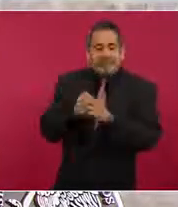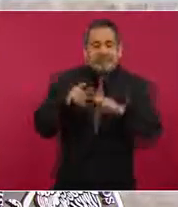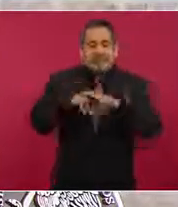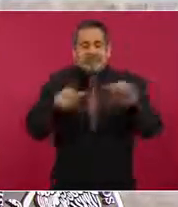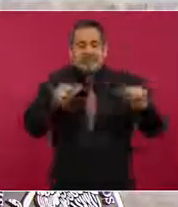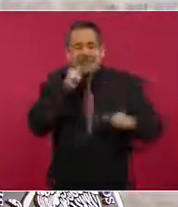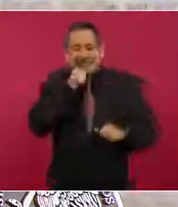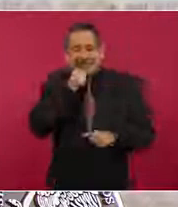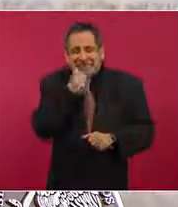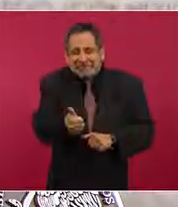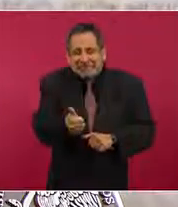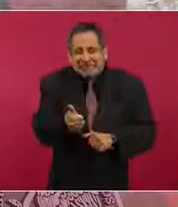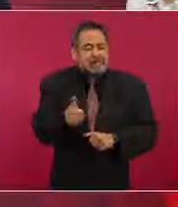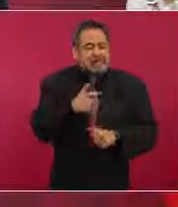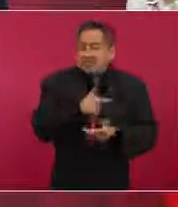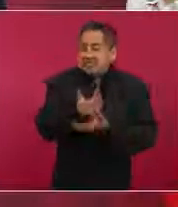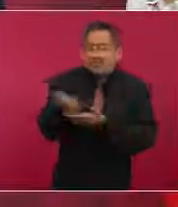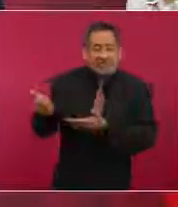de impuestos.